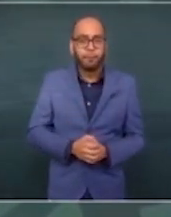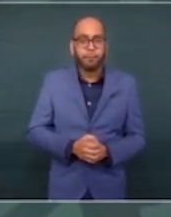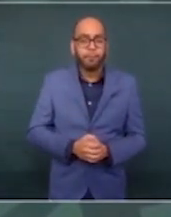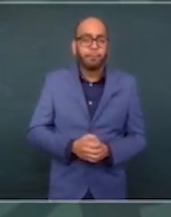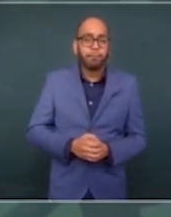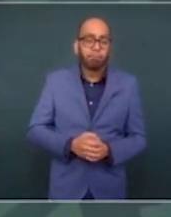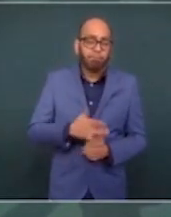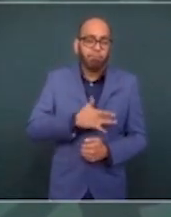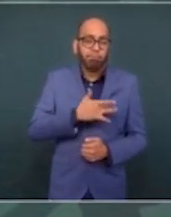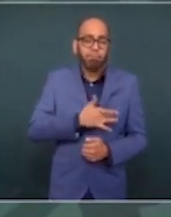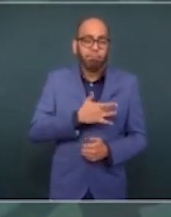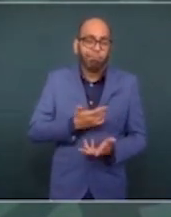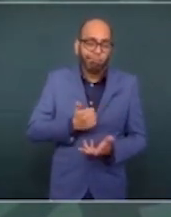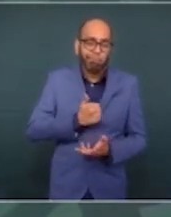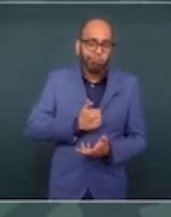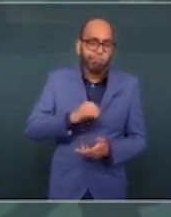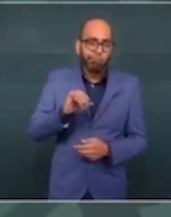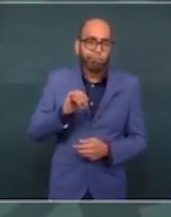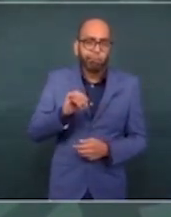Lamento mucho que esto pase,